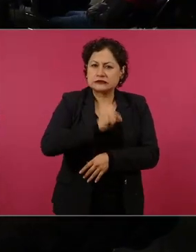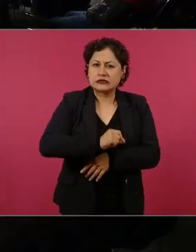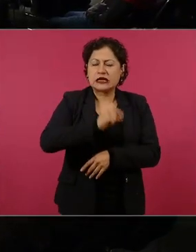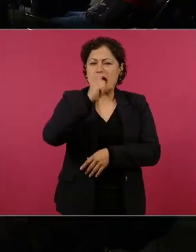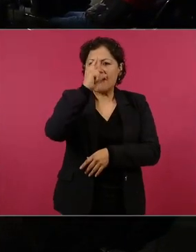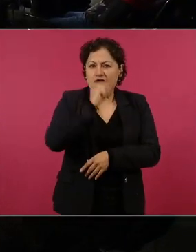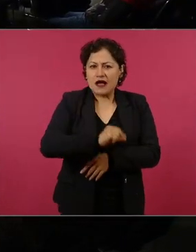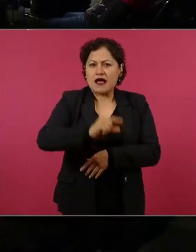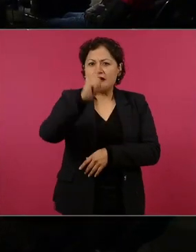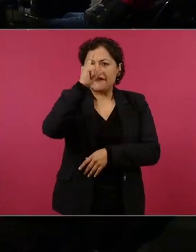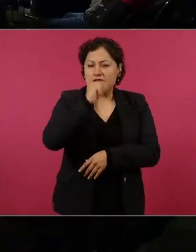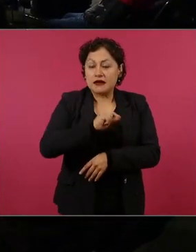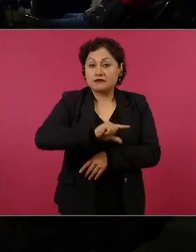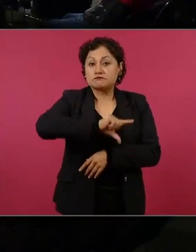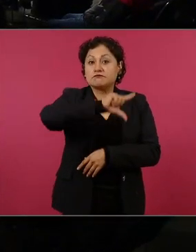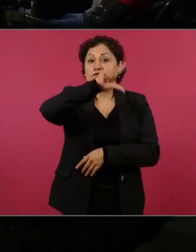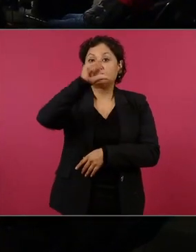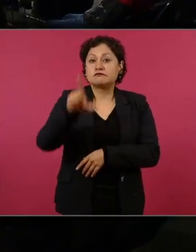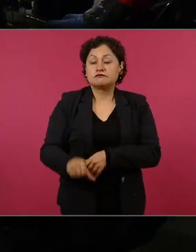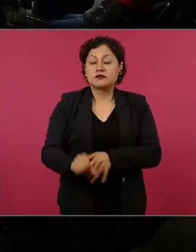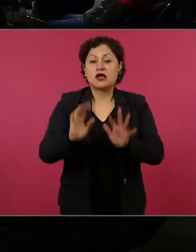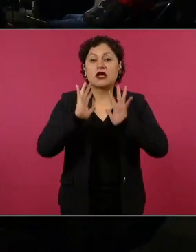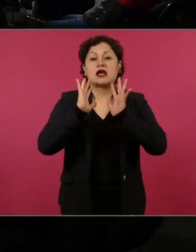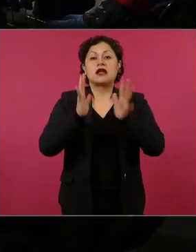el triunfo